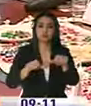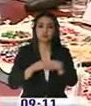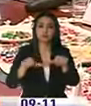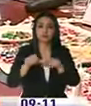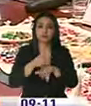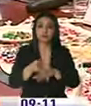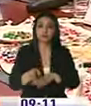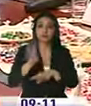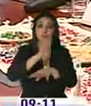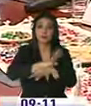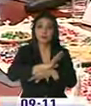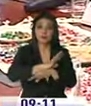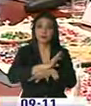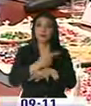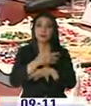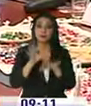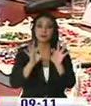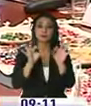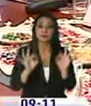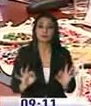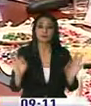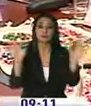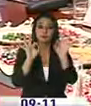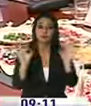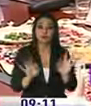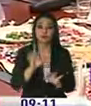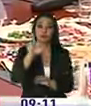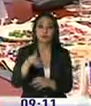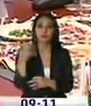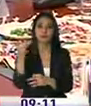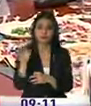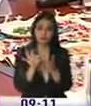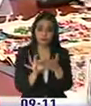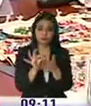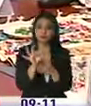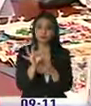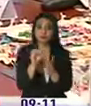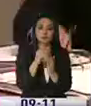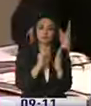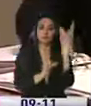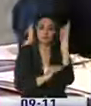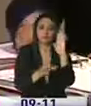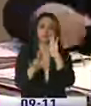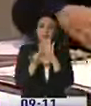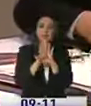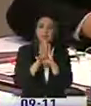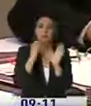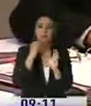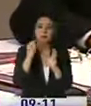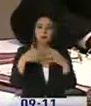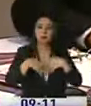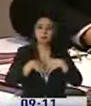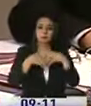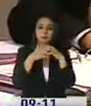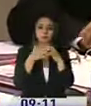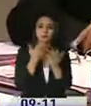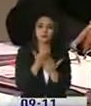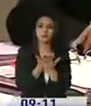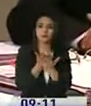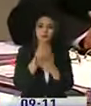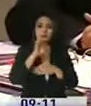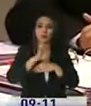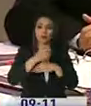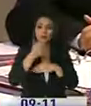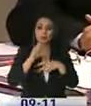de la Asamblea Nacional calificó la proforma presupuestaria 2018 y el proyecto de ley orgánica para impulsar la reactivación económica